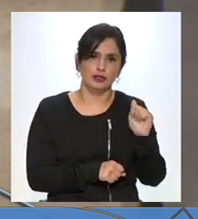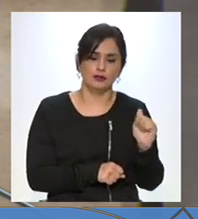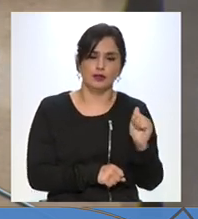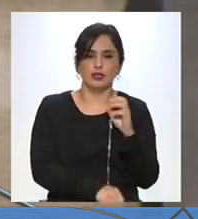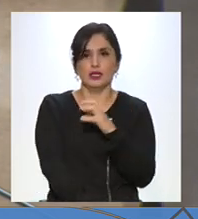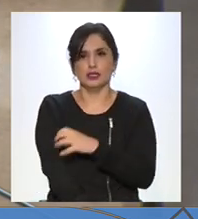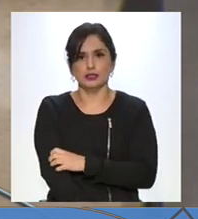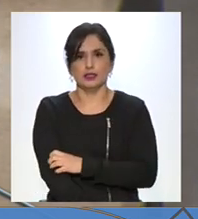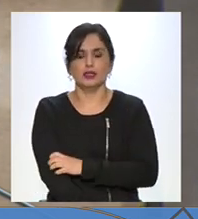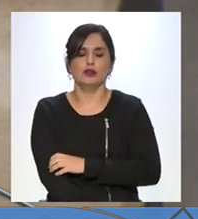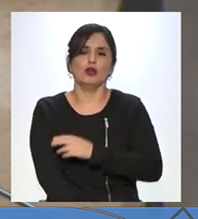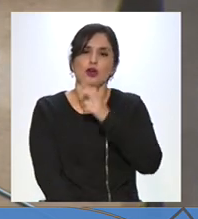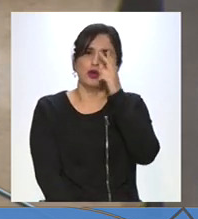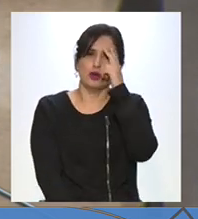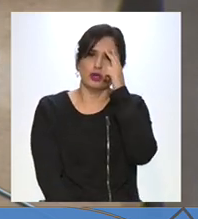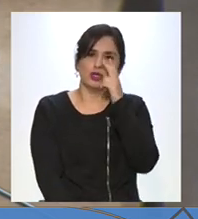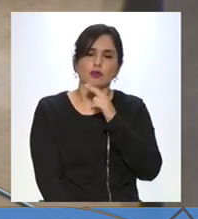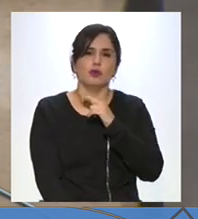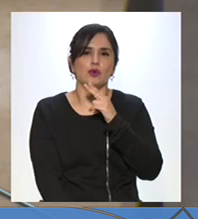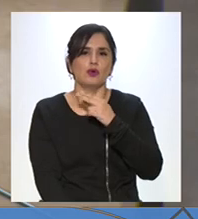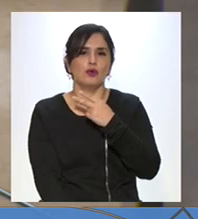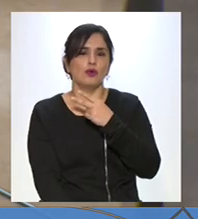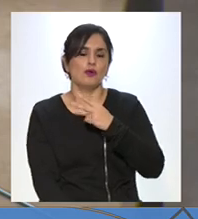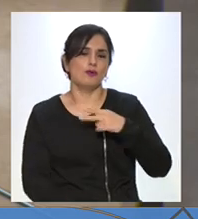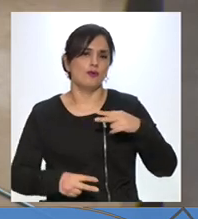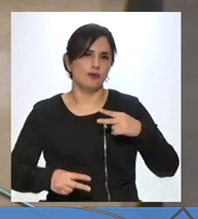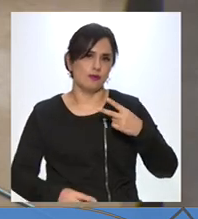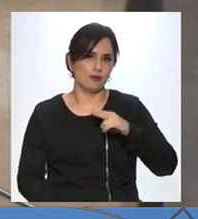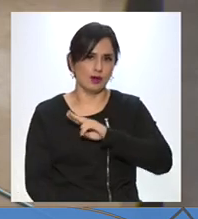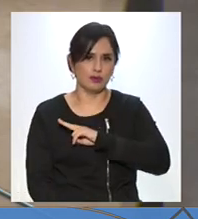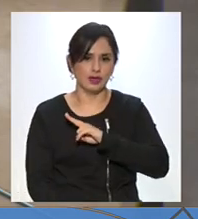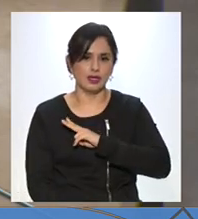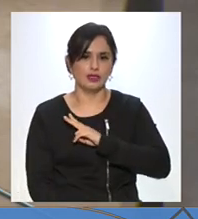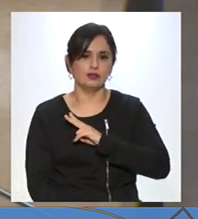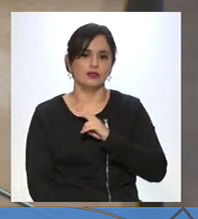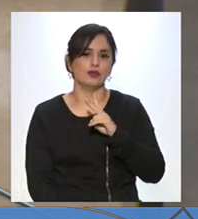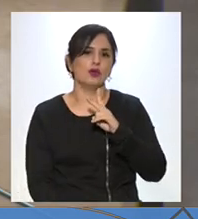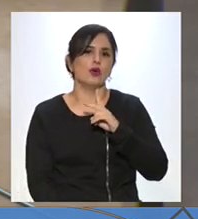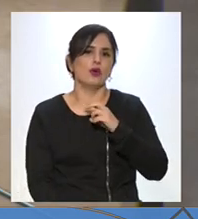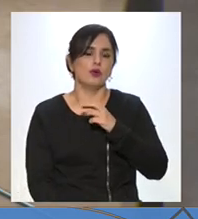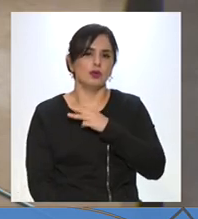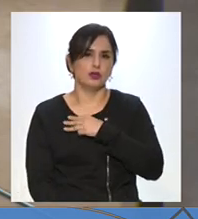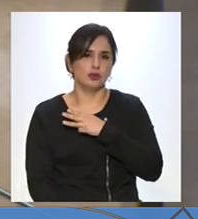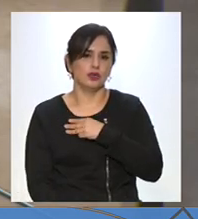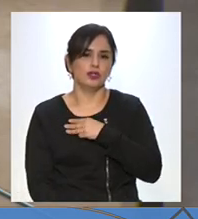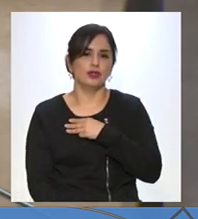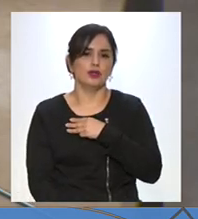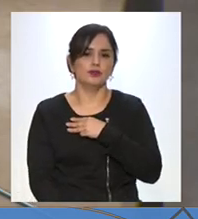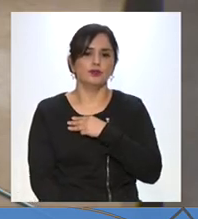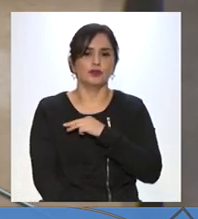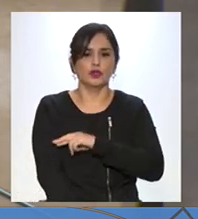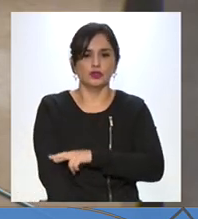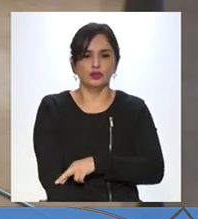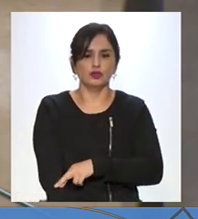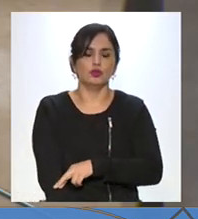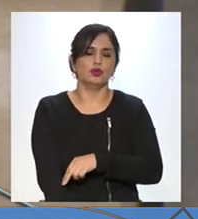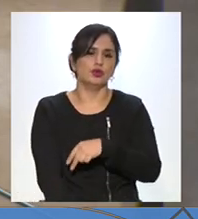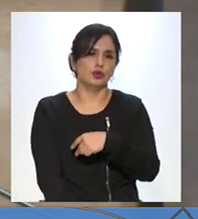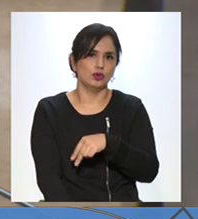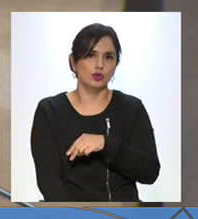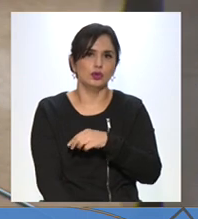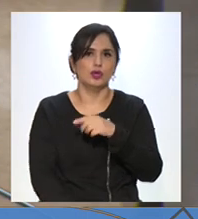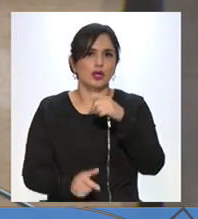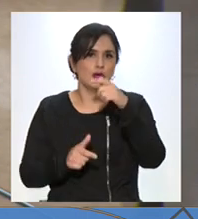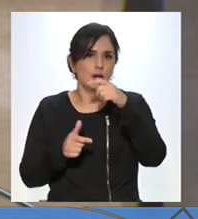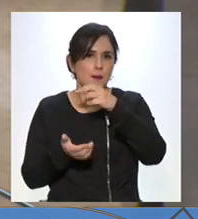la macrozona metropolitana, bueno, obviamente la región metropolitana, centro sur O'Higgins, Maule, Ñuble y Biobío, macrozona sur es